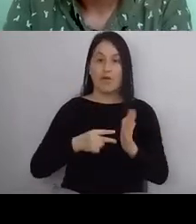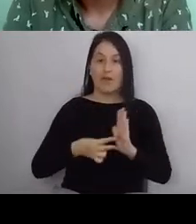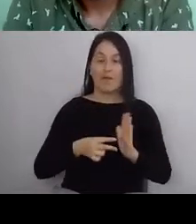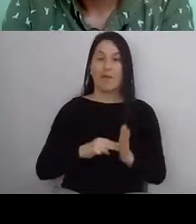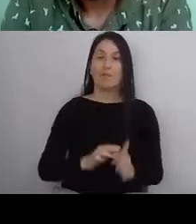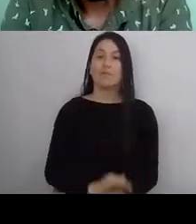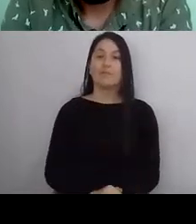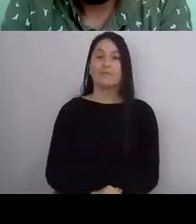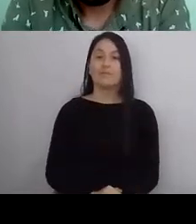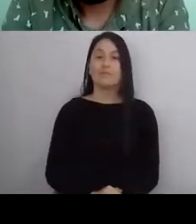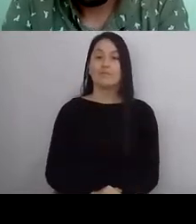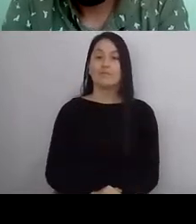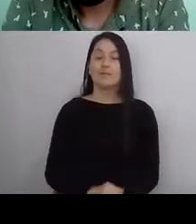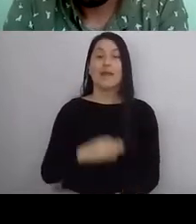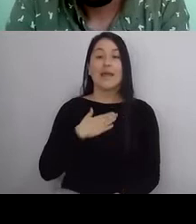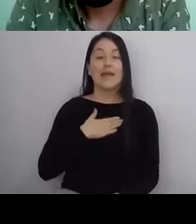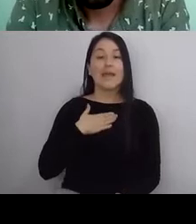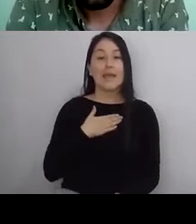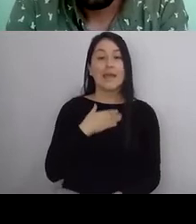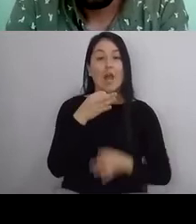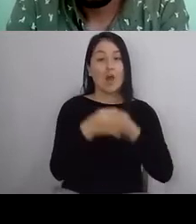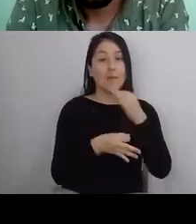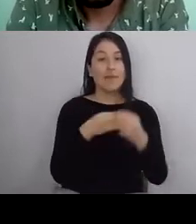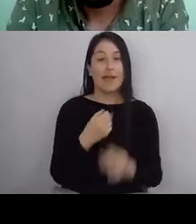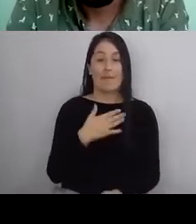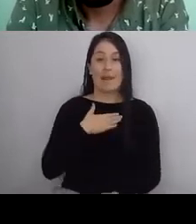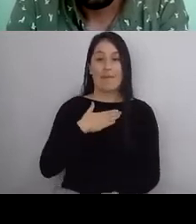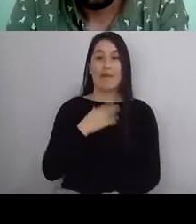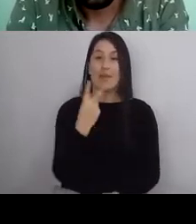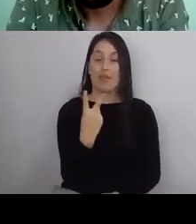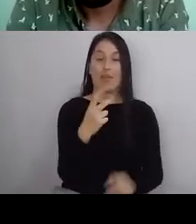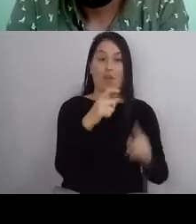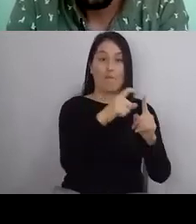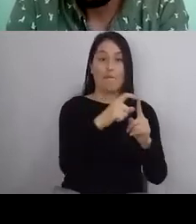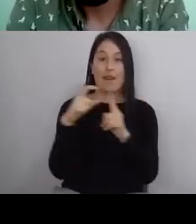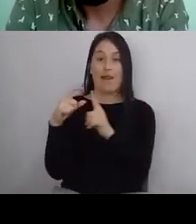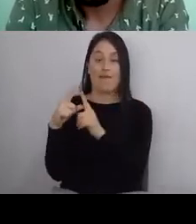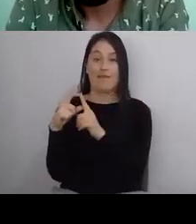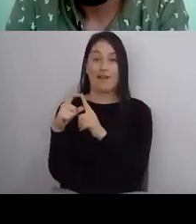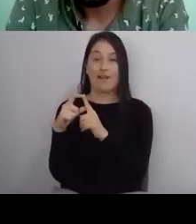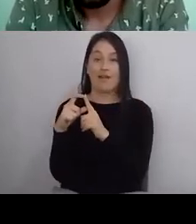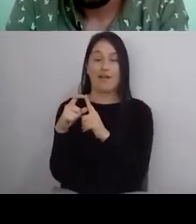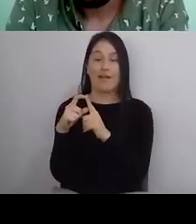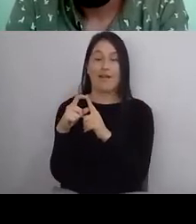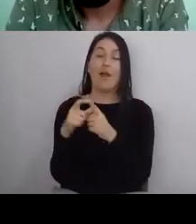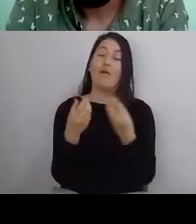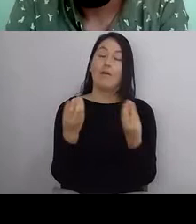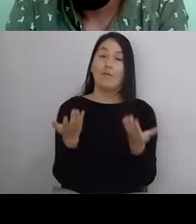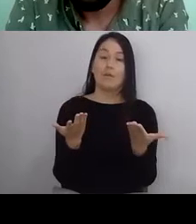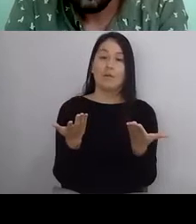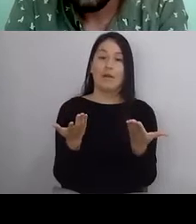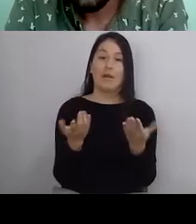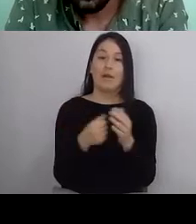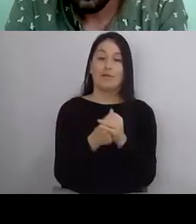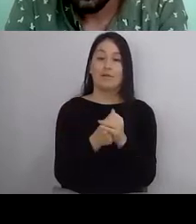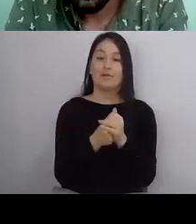Yo, Ignacio, te quería comentar que para mí estos dos términos son, bueno, por un lado,